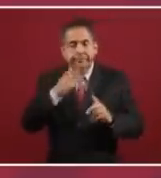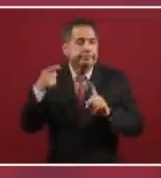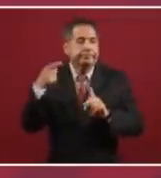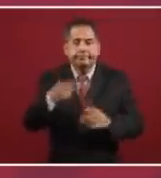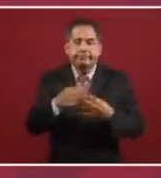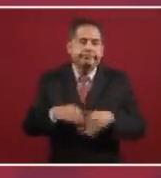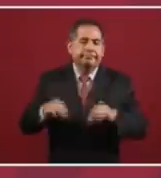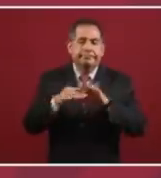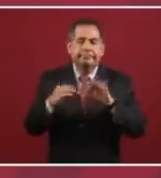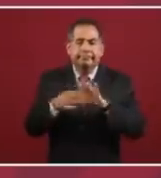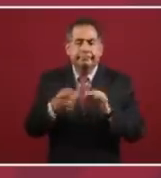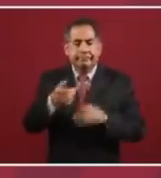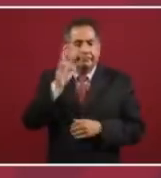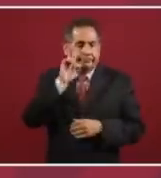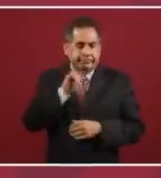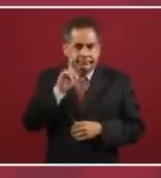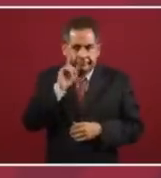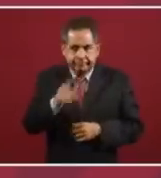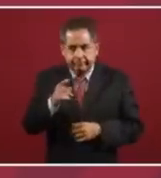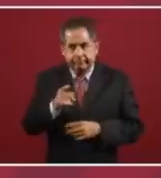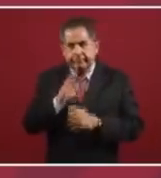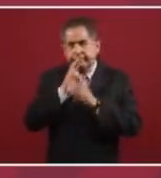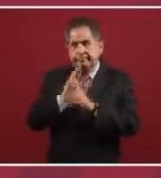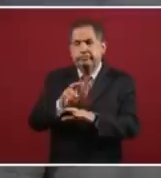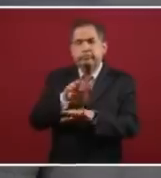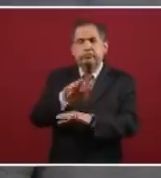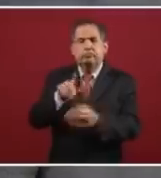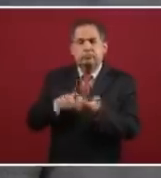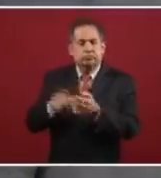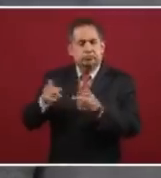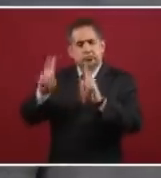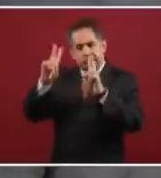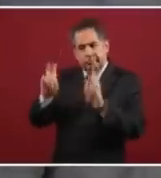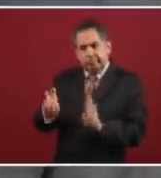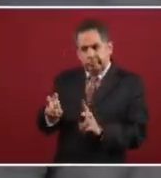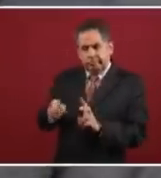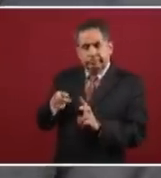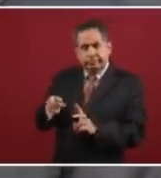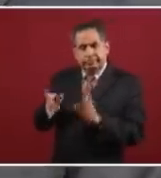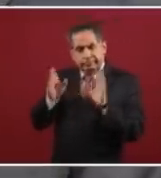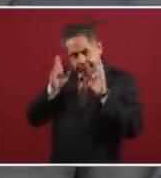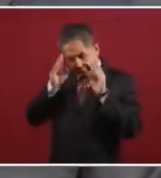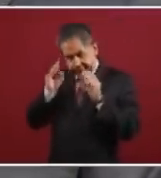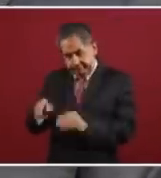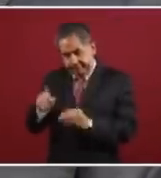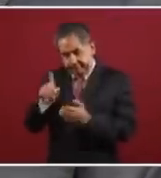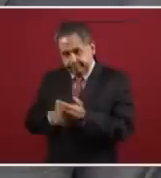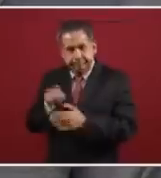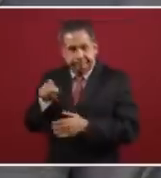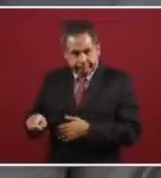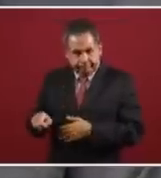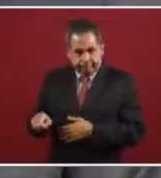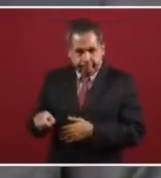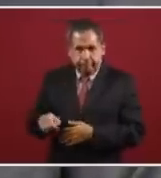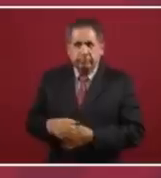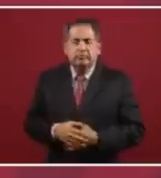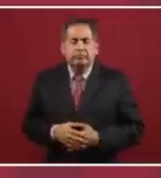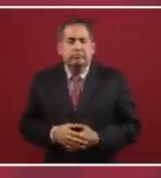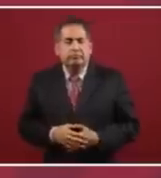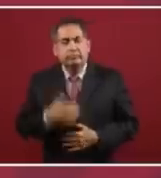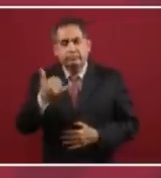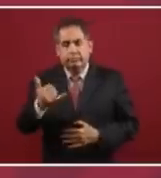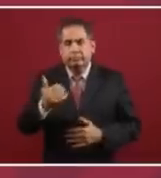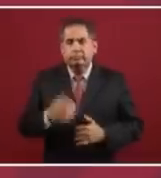principal de mañana: contestar preguntas sobre esta materia, sobre este asunto.